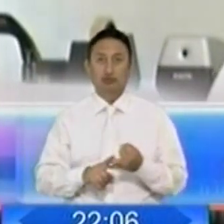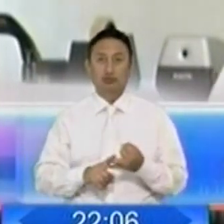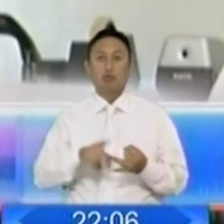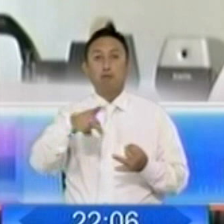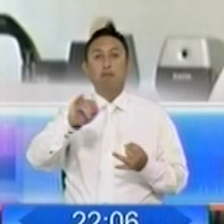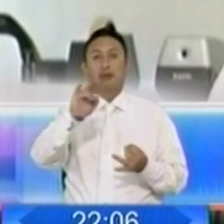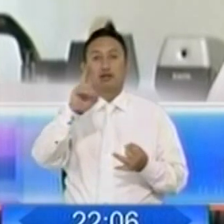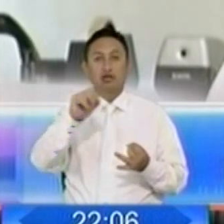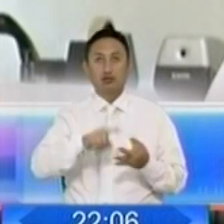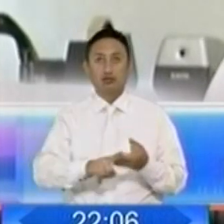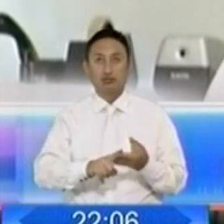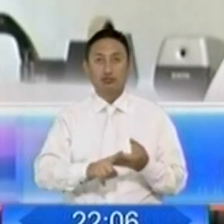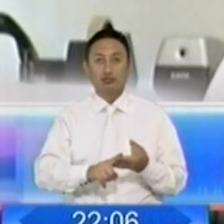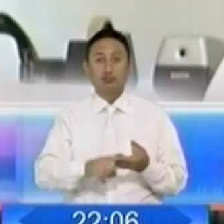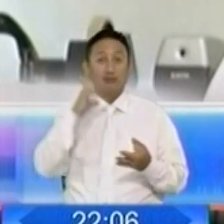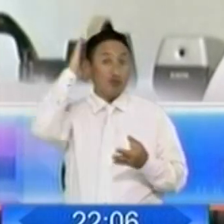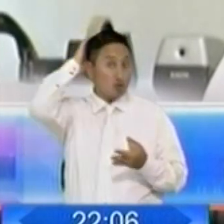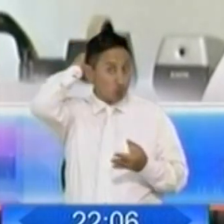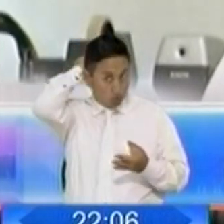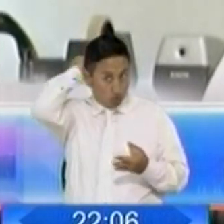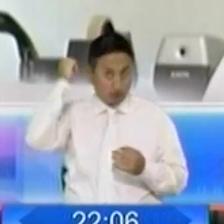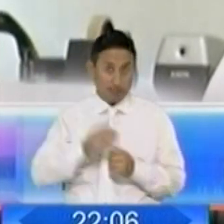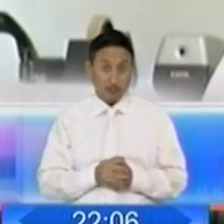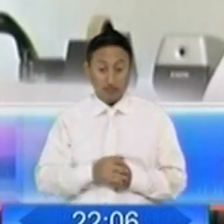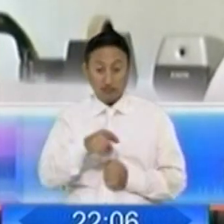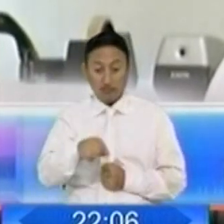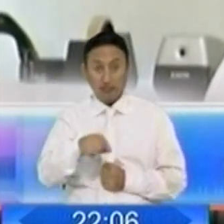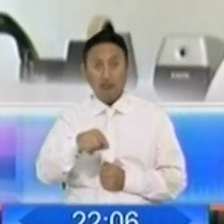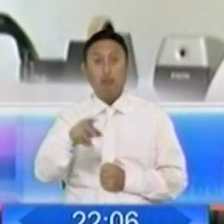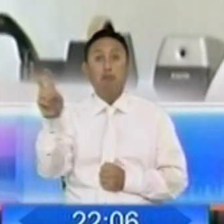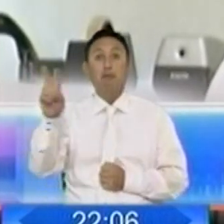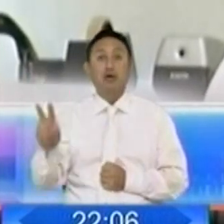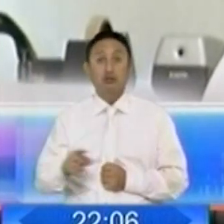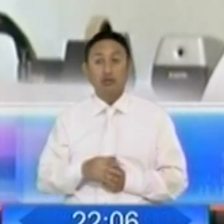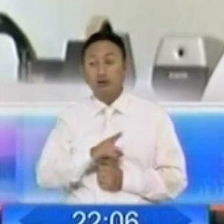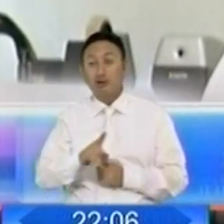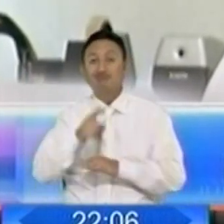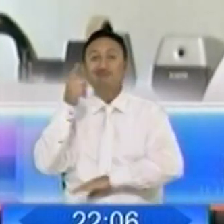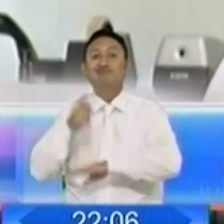Patiño y Hernández estuvieron en Venezuela